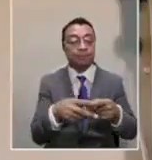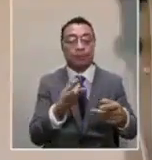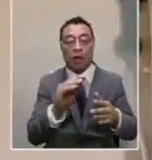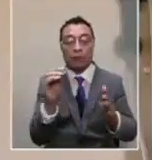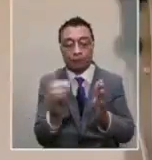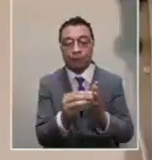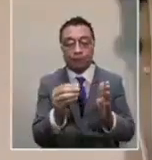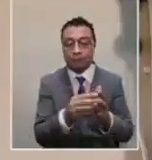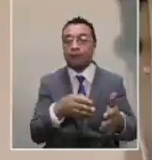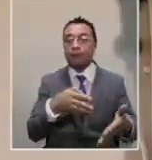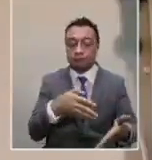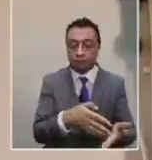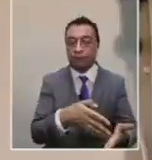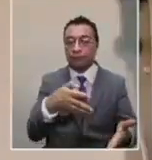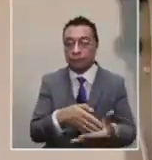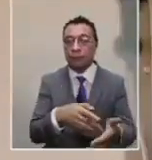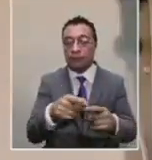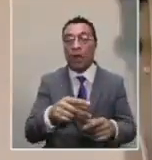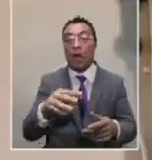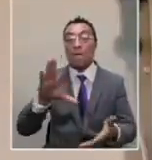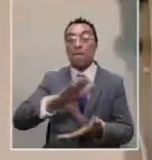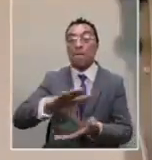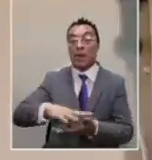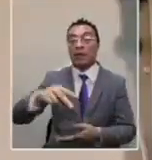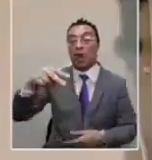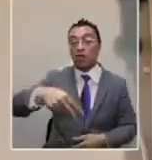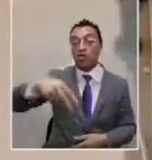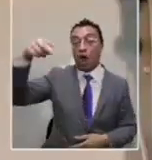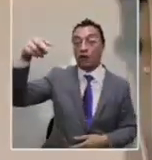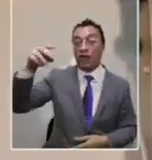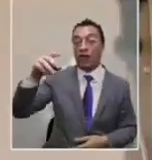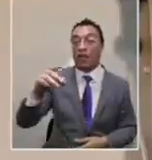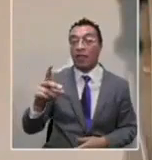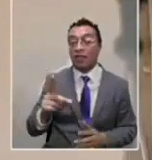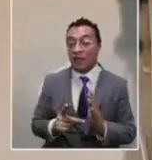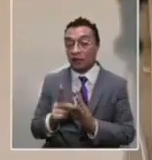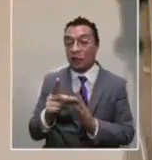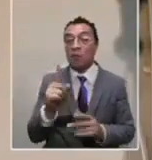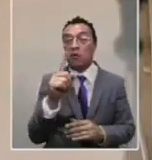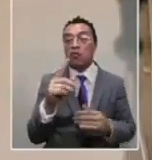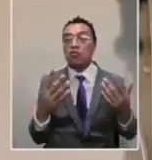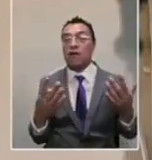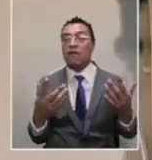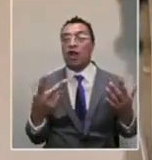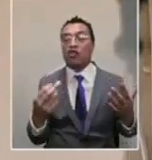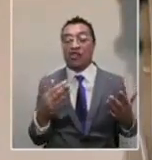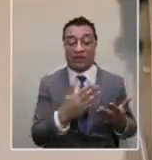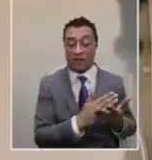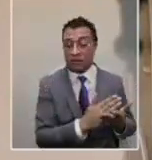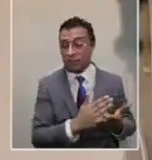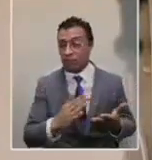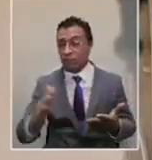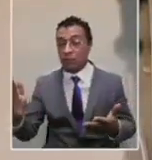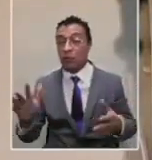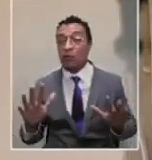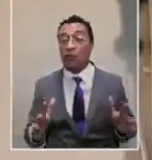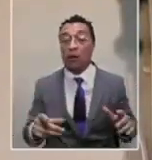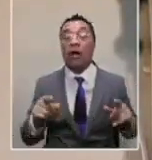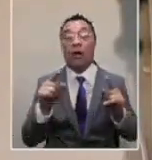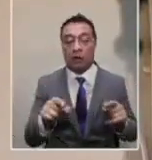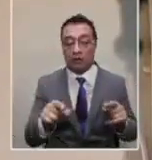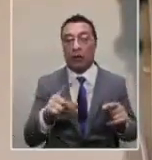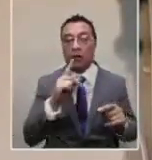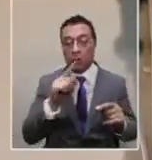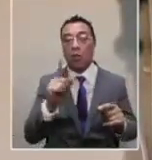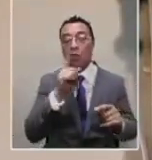vienen instalándose en los países del norte desarrollados desde la década del 80 aproximadamente, de manera creciente, y que se